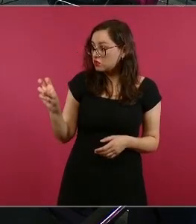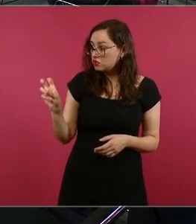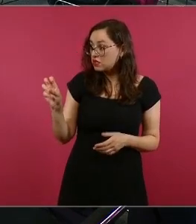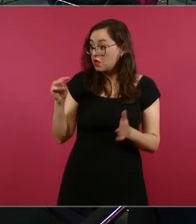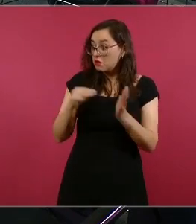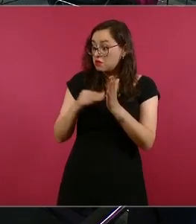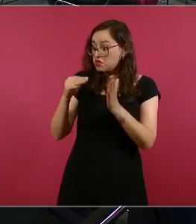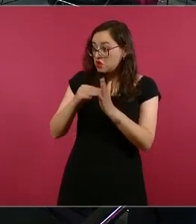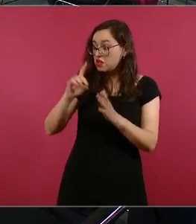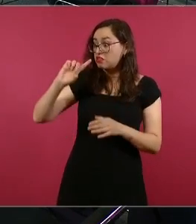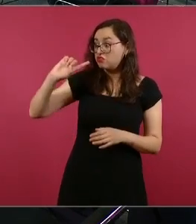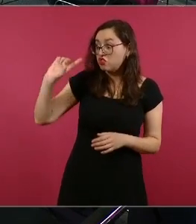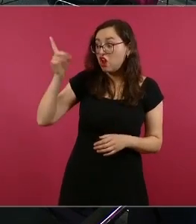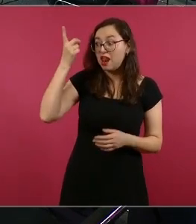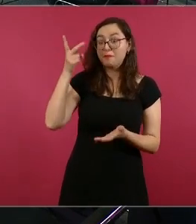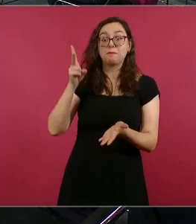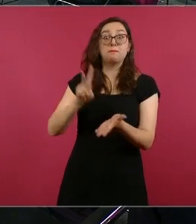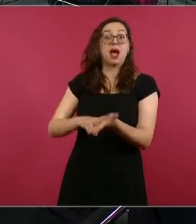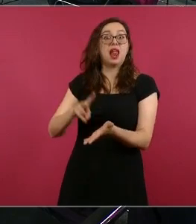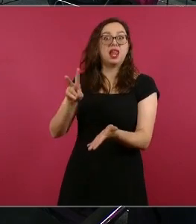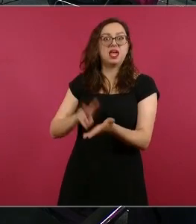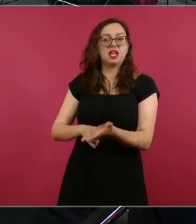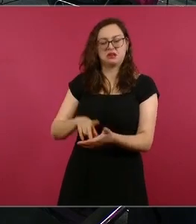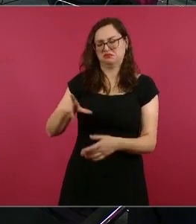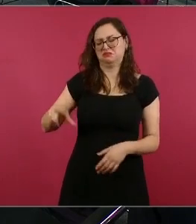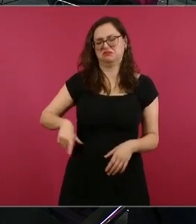200, 200, y pagaron 500.